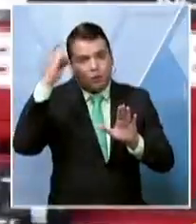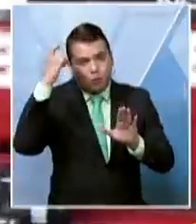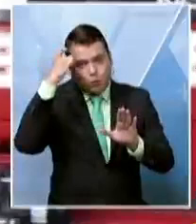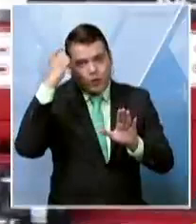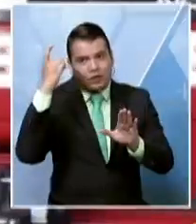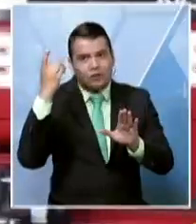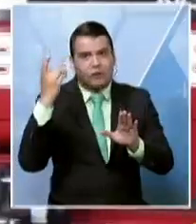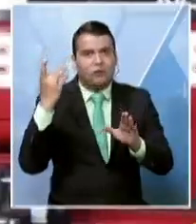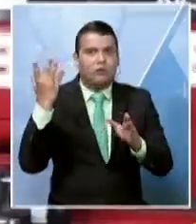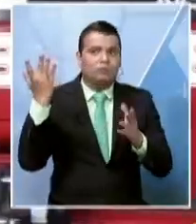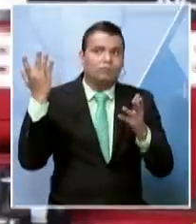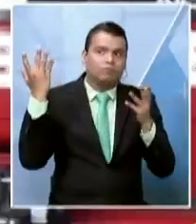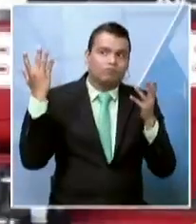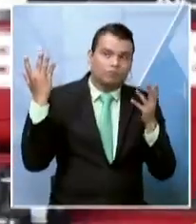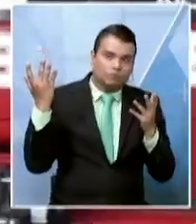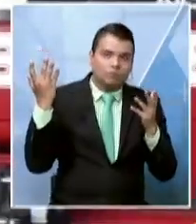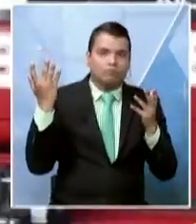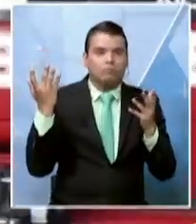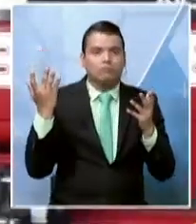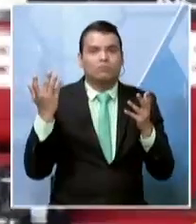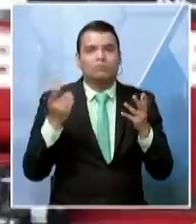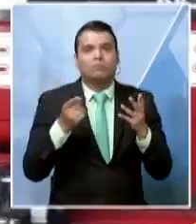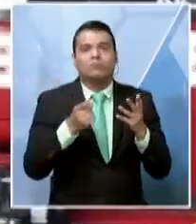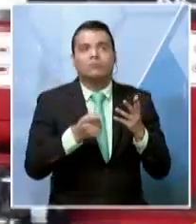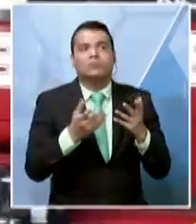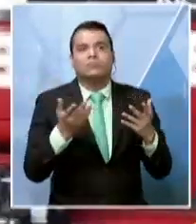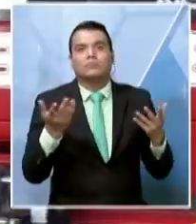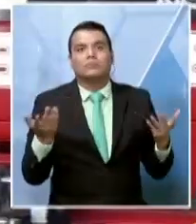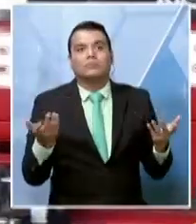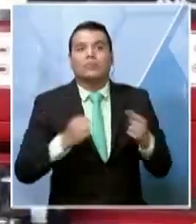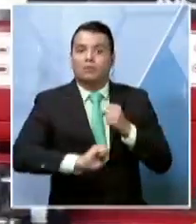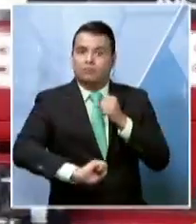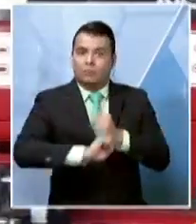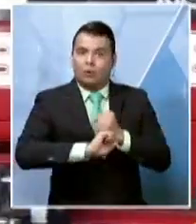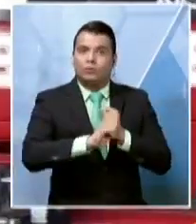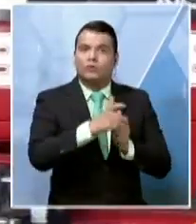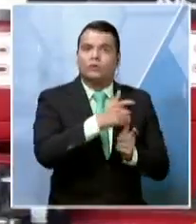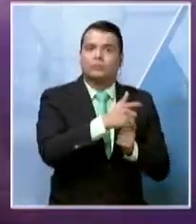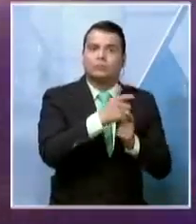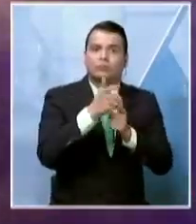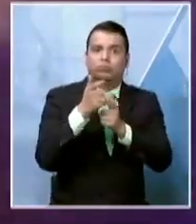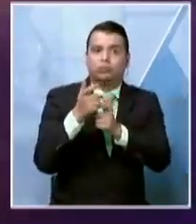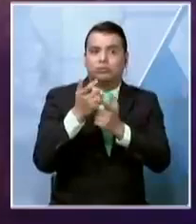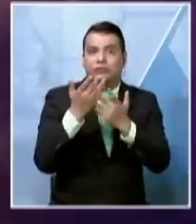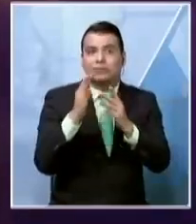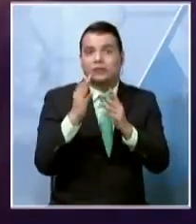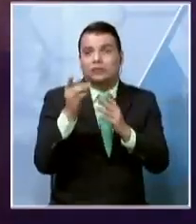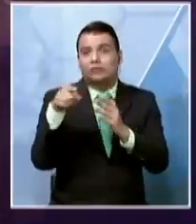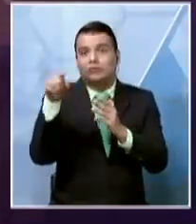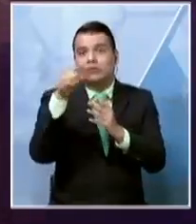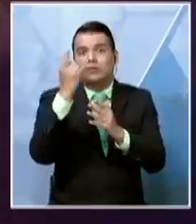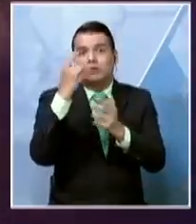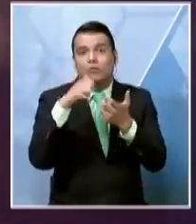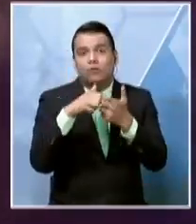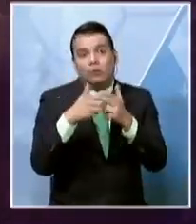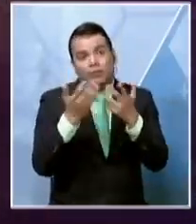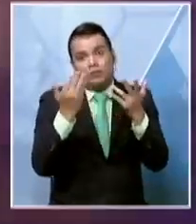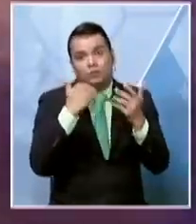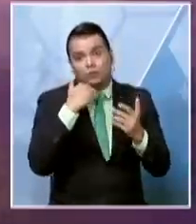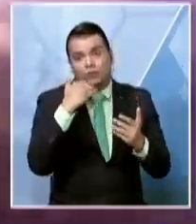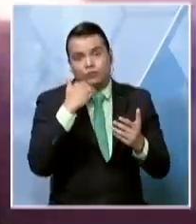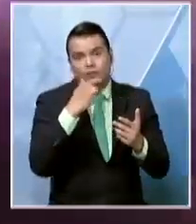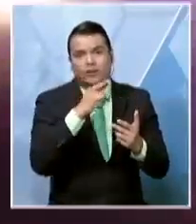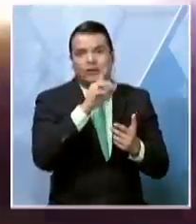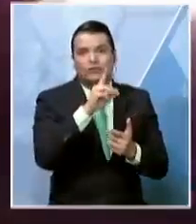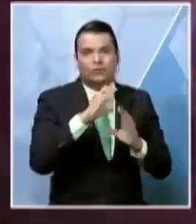es aplicable pues a los bomberos del departamento. Sé que de pronto tienen algún lío, algún inconveniente con ello. En la capital